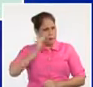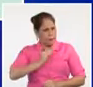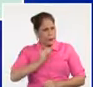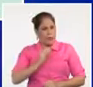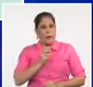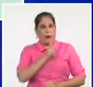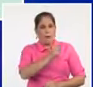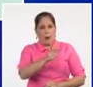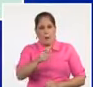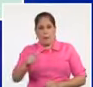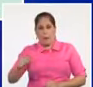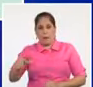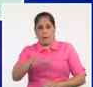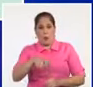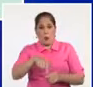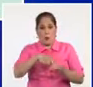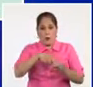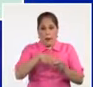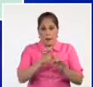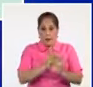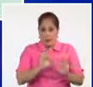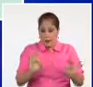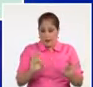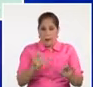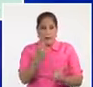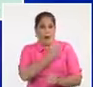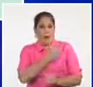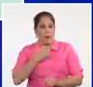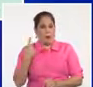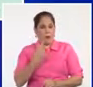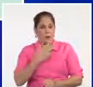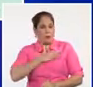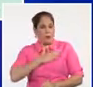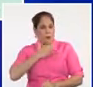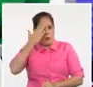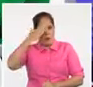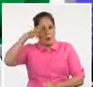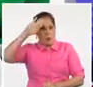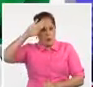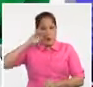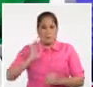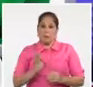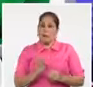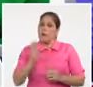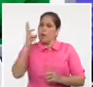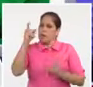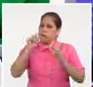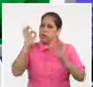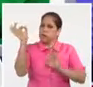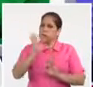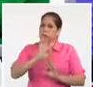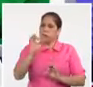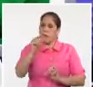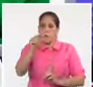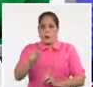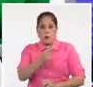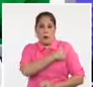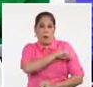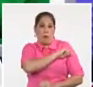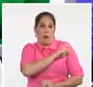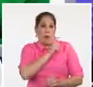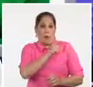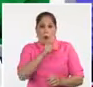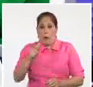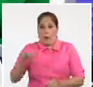intervención sanitaria con los candidatos vacunales, con un porciento elevado de su población cubierta,